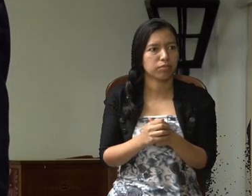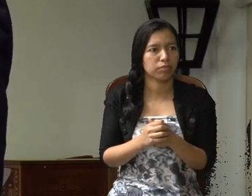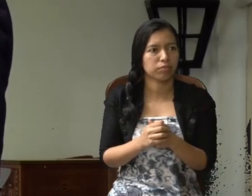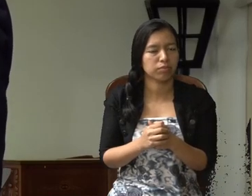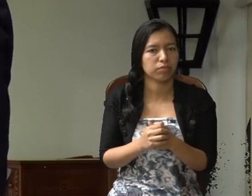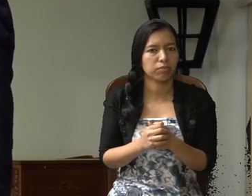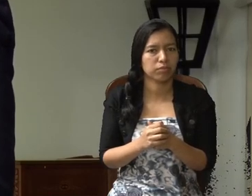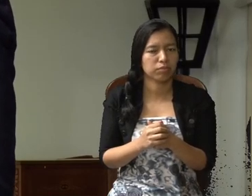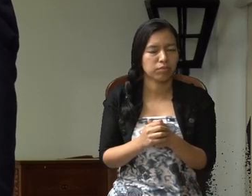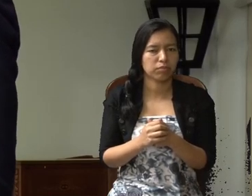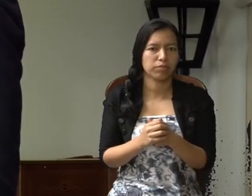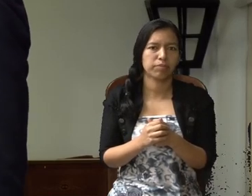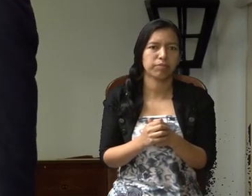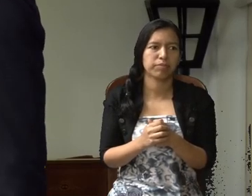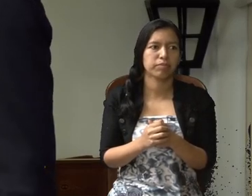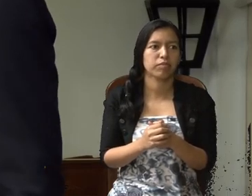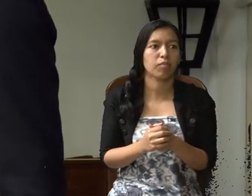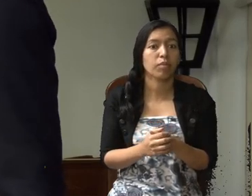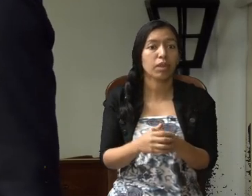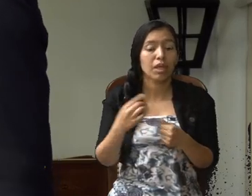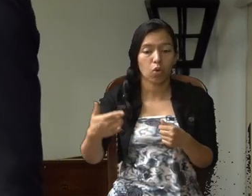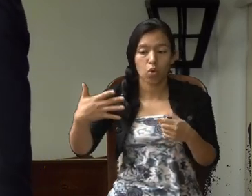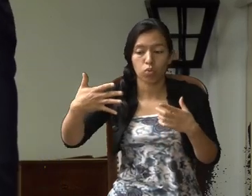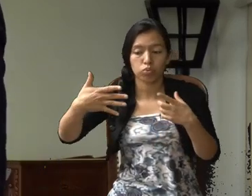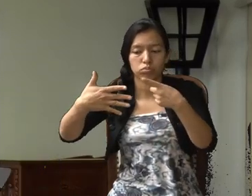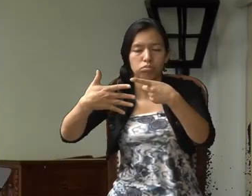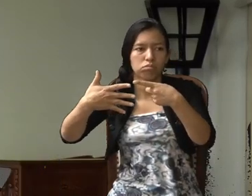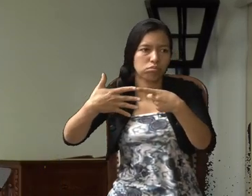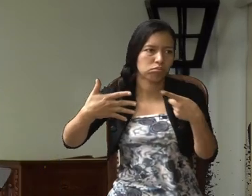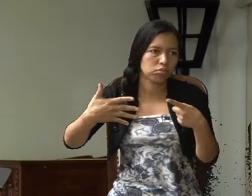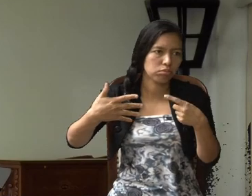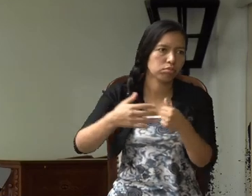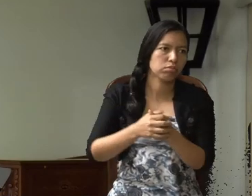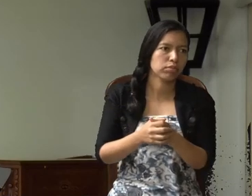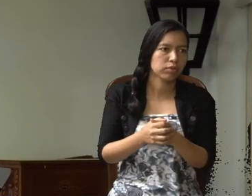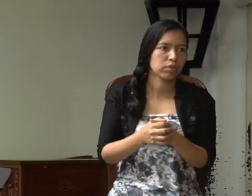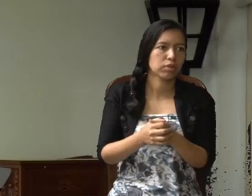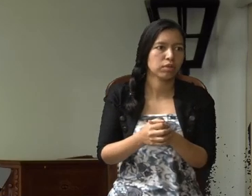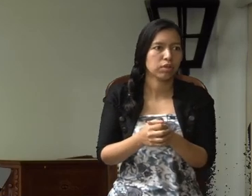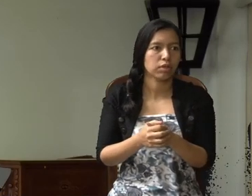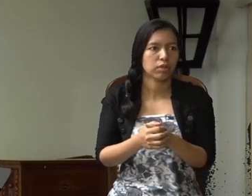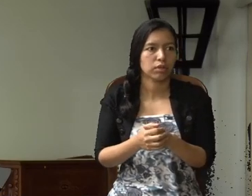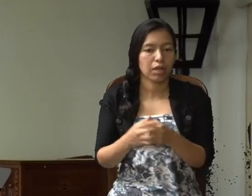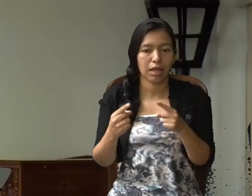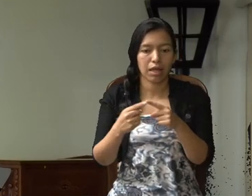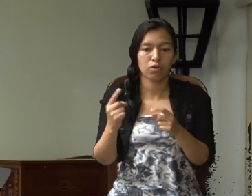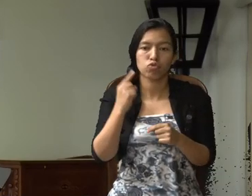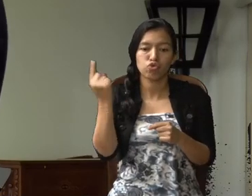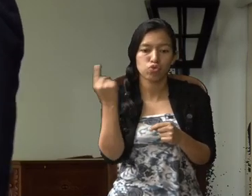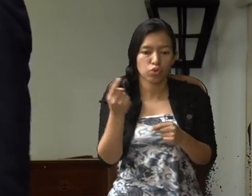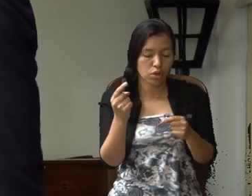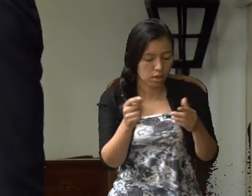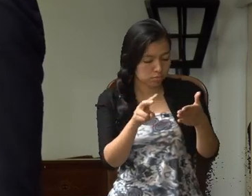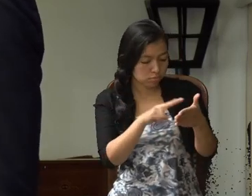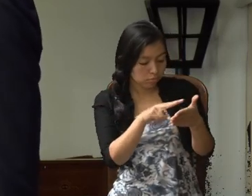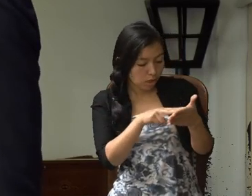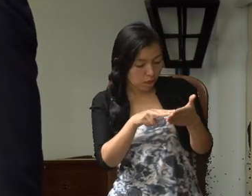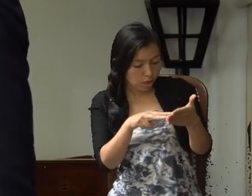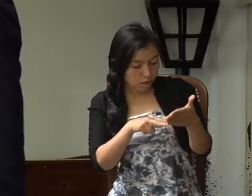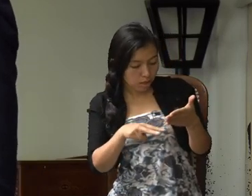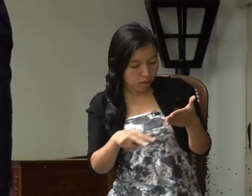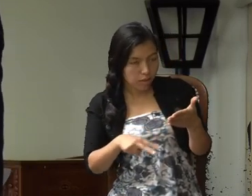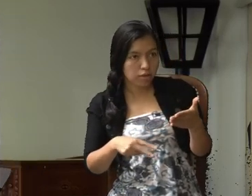de la reforma protestante. Hay una de esas solas, ¿cuál es? Sola escritura. Es decir, que solo